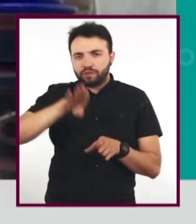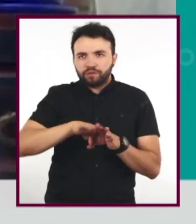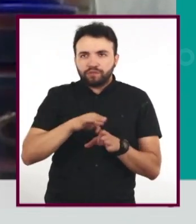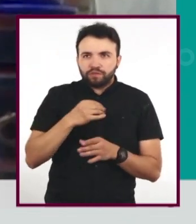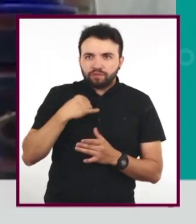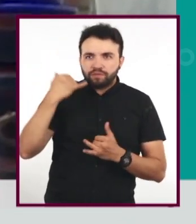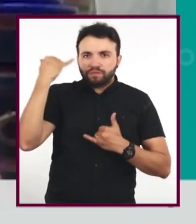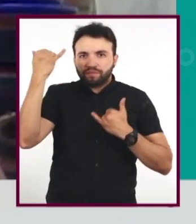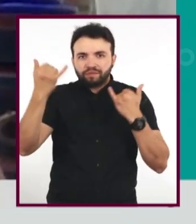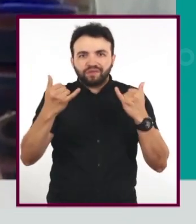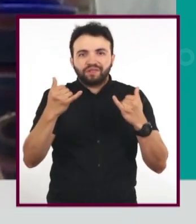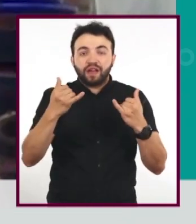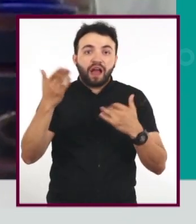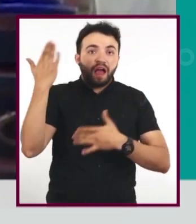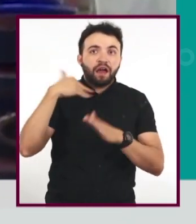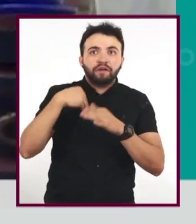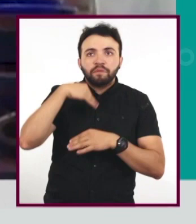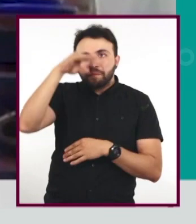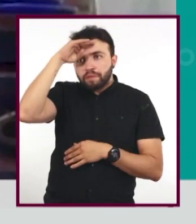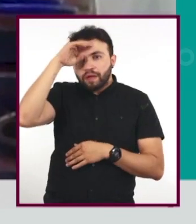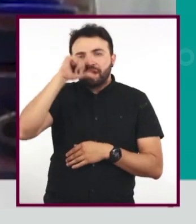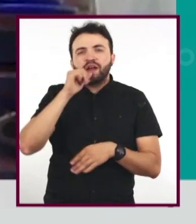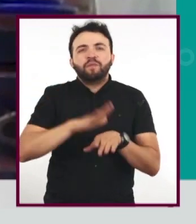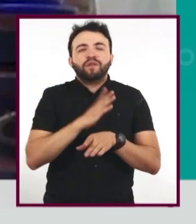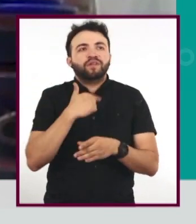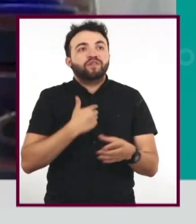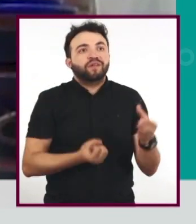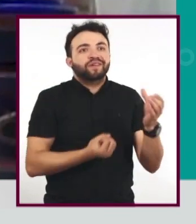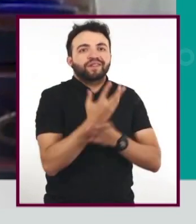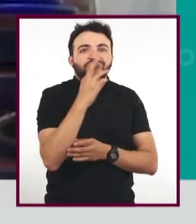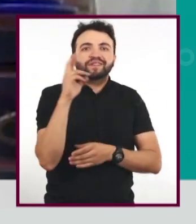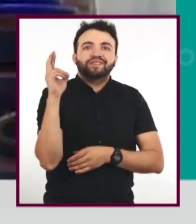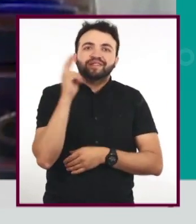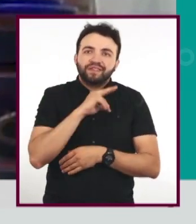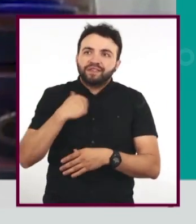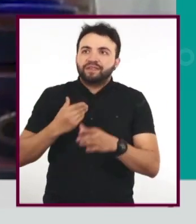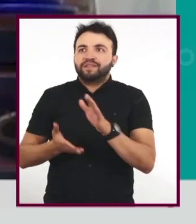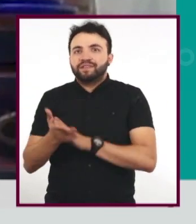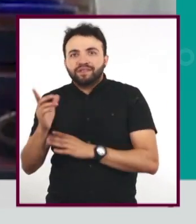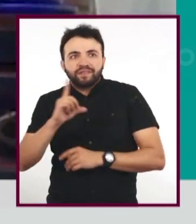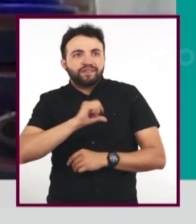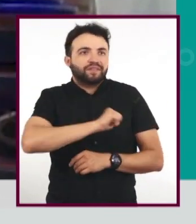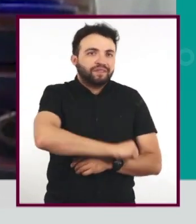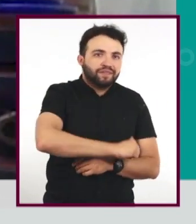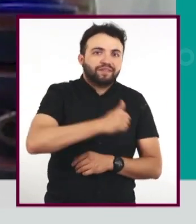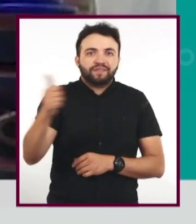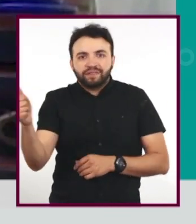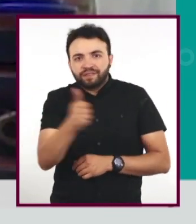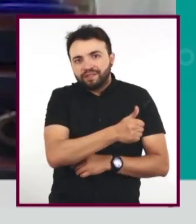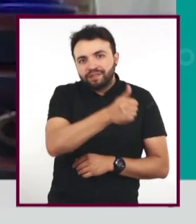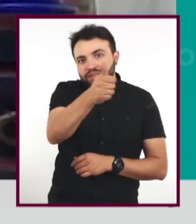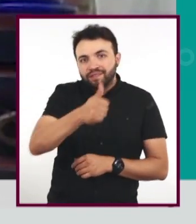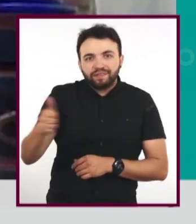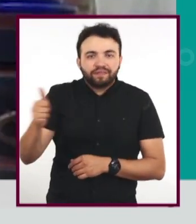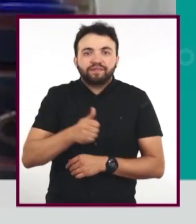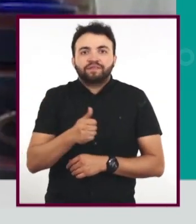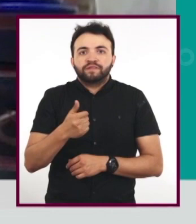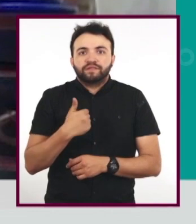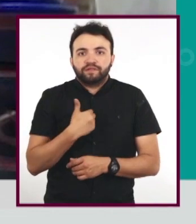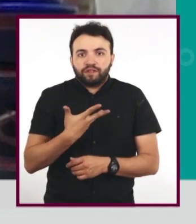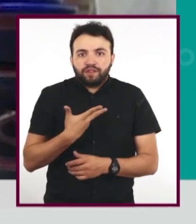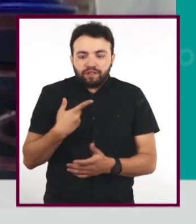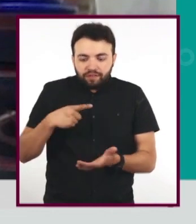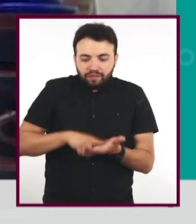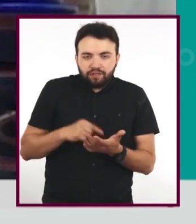el tráfico y la prisa y tener que estar en un lugar y en otro, uno no estaba consigo mismo y